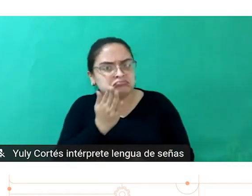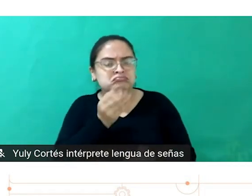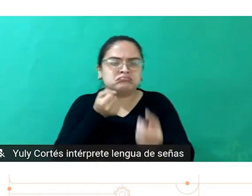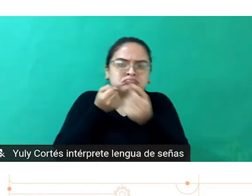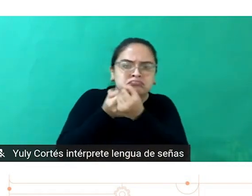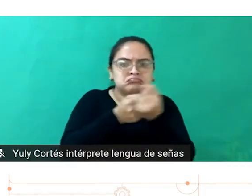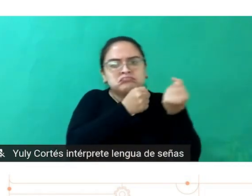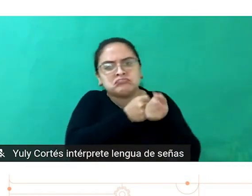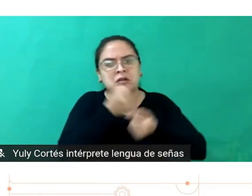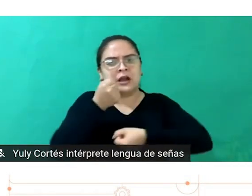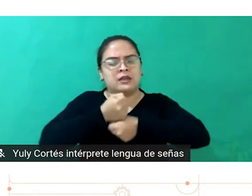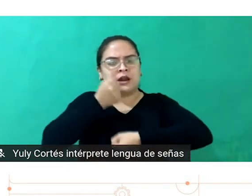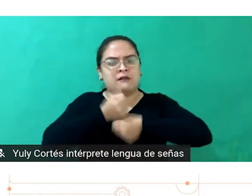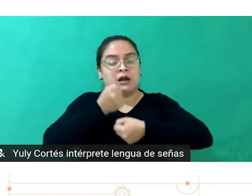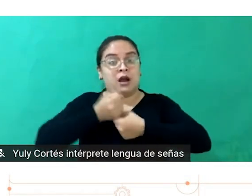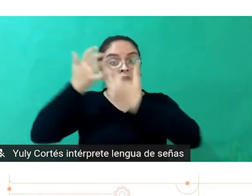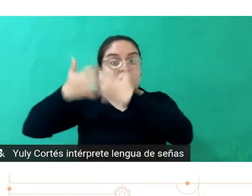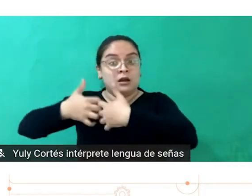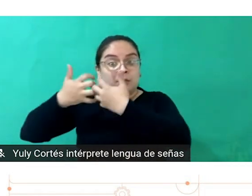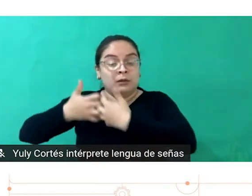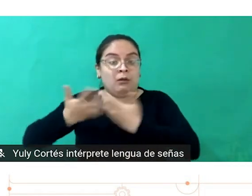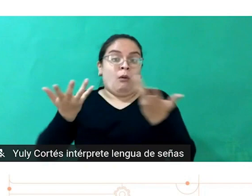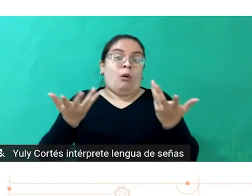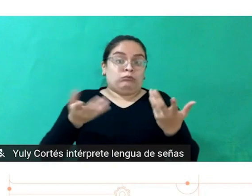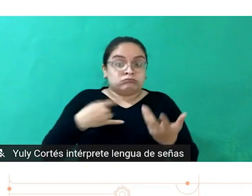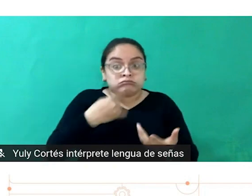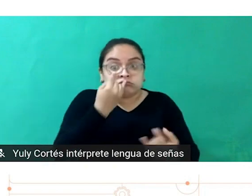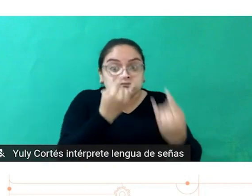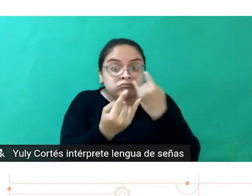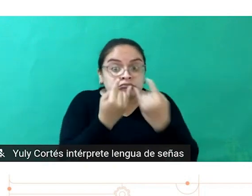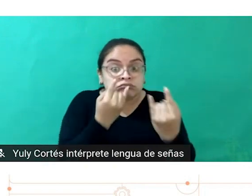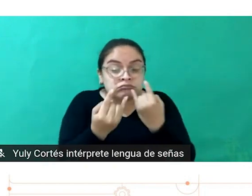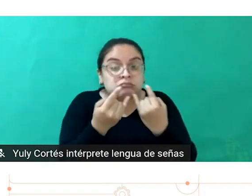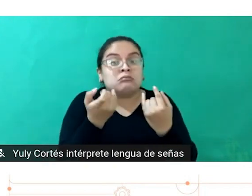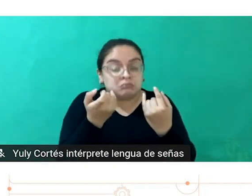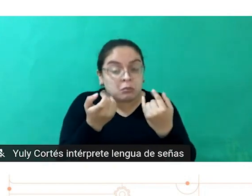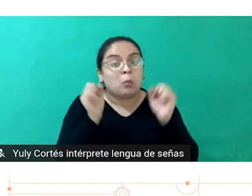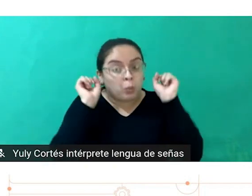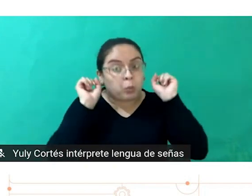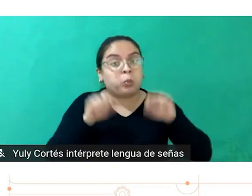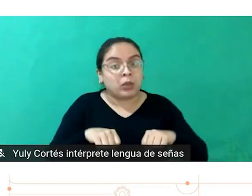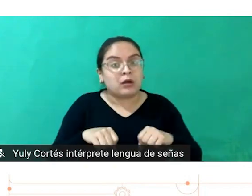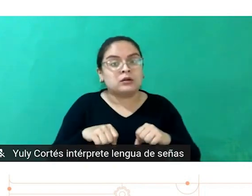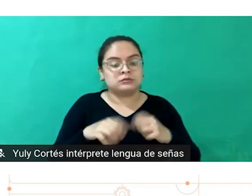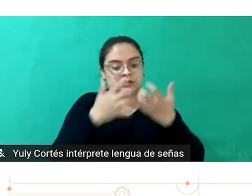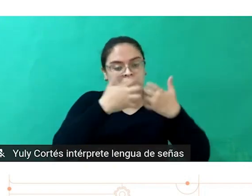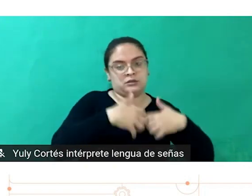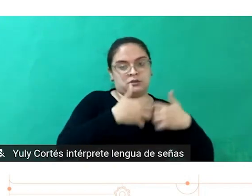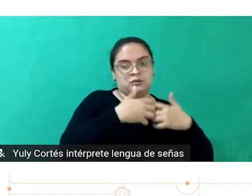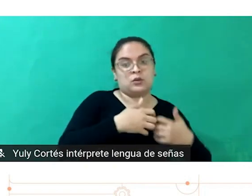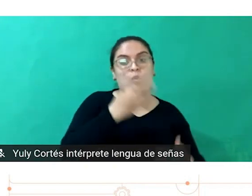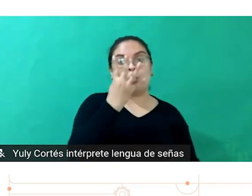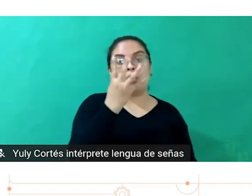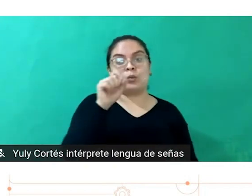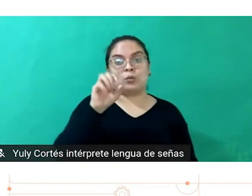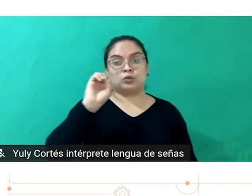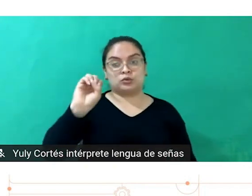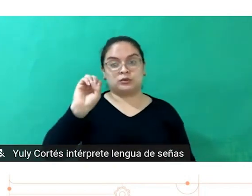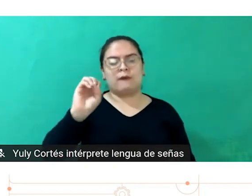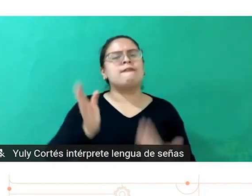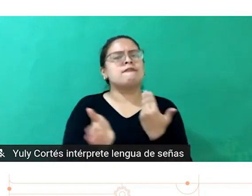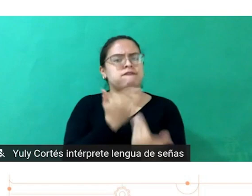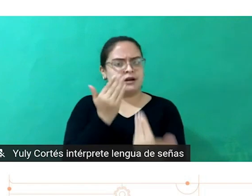con aquellas empresas, aquellas industrias que estén interesadas en implementar Industria 4.0 de forma